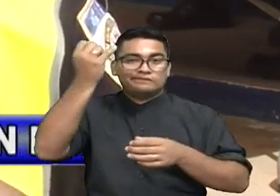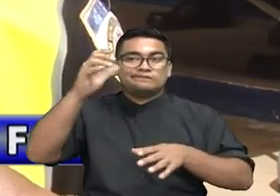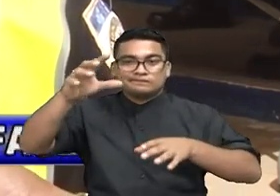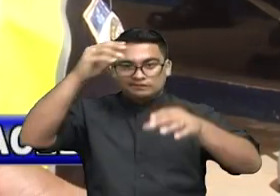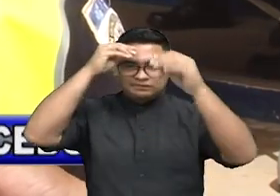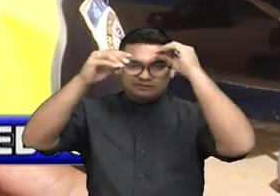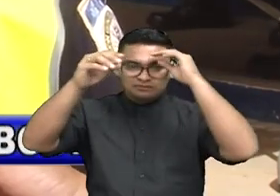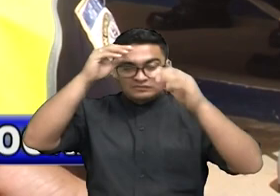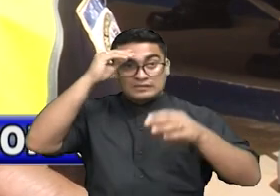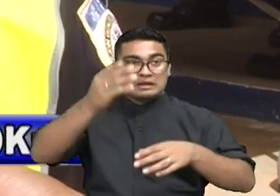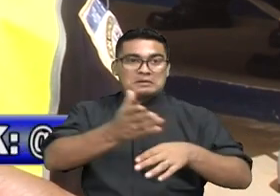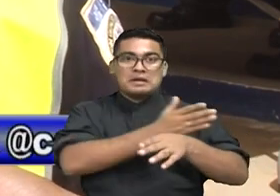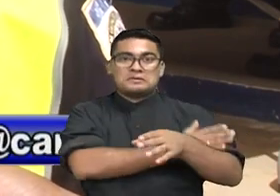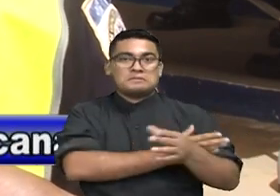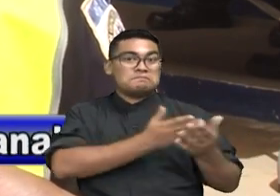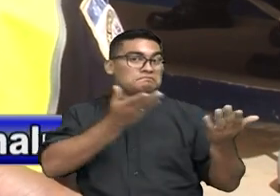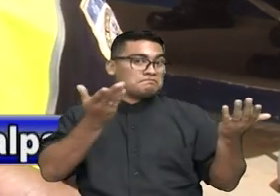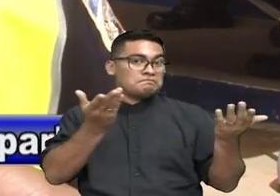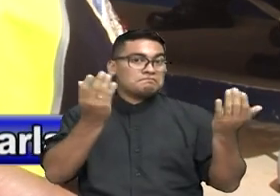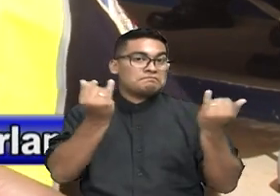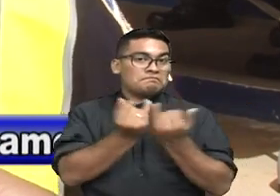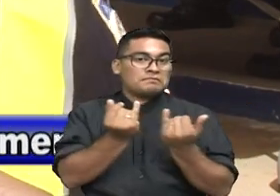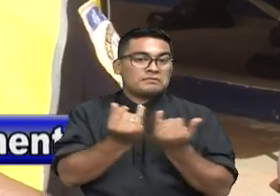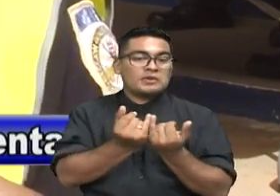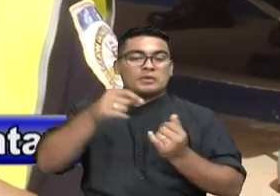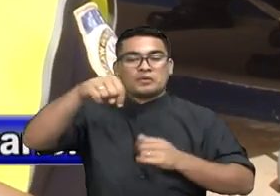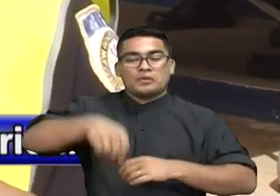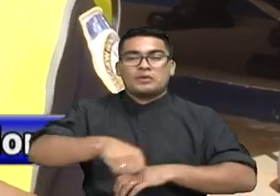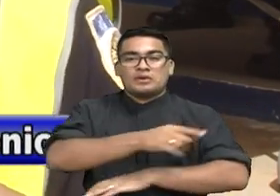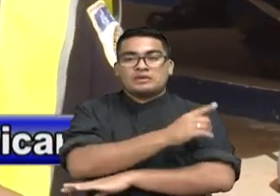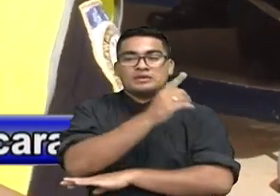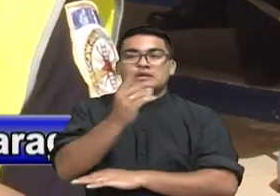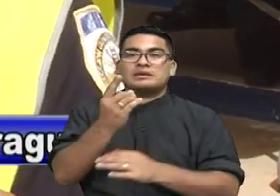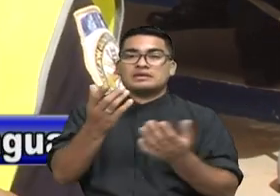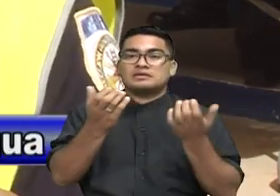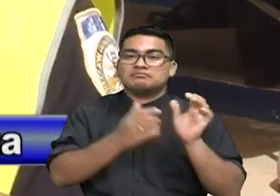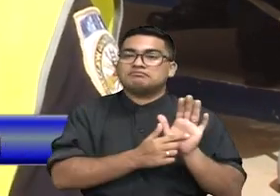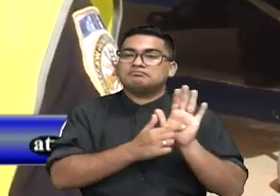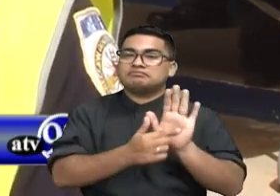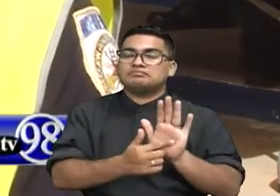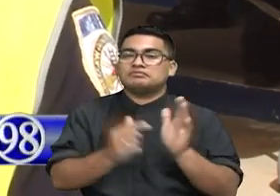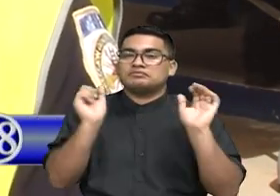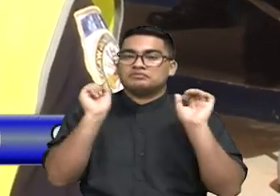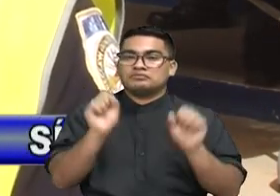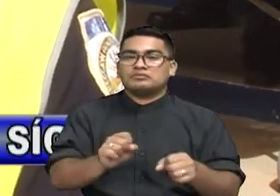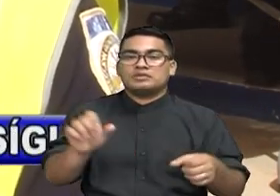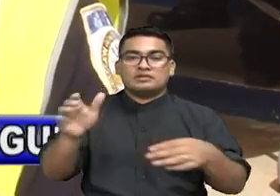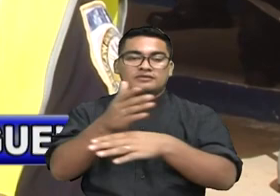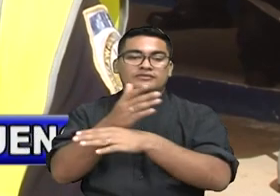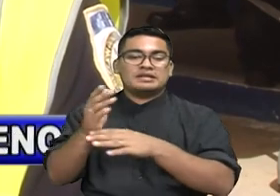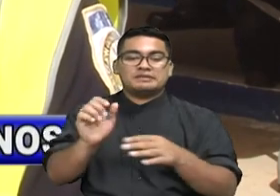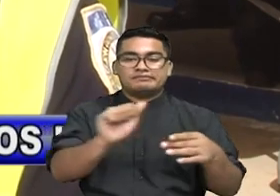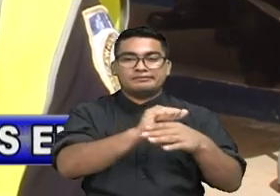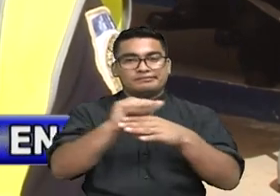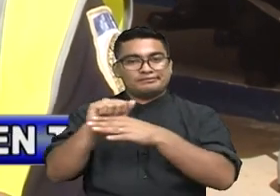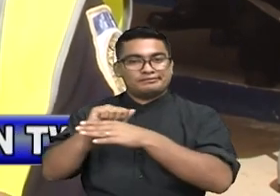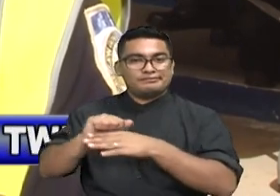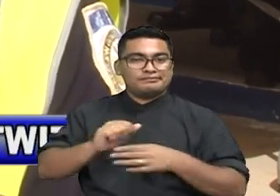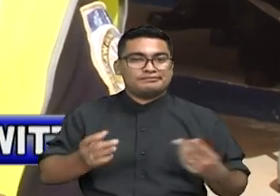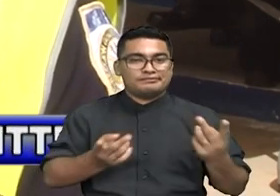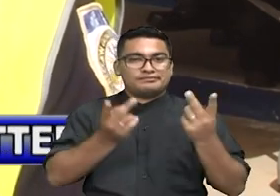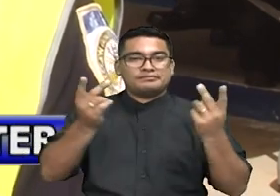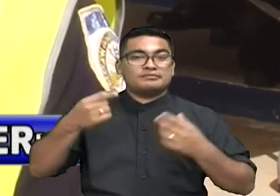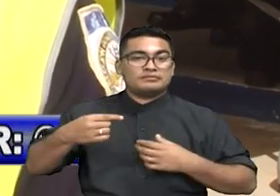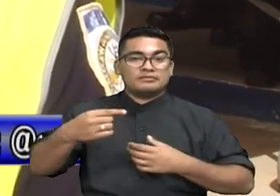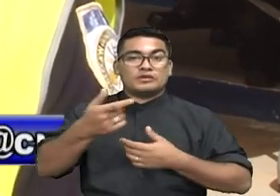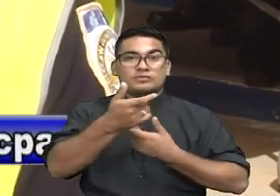no contábamos desde hace mucho y hoy lo vamos a querer demostrar en base a 6 estaciones en las cuales tenemos. En la vida diaria de un